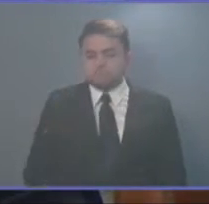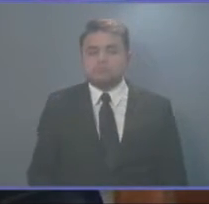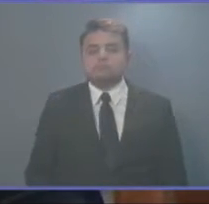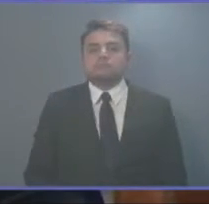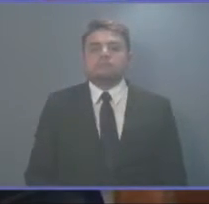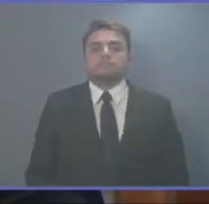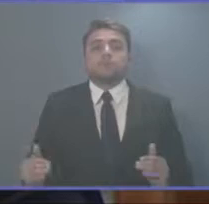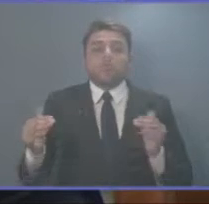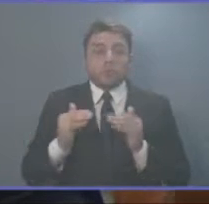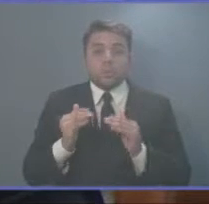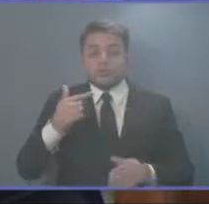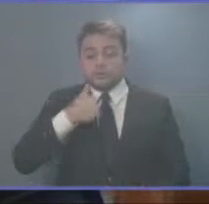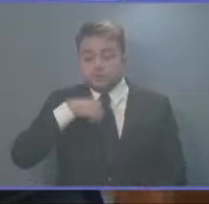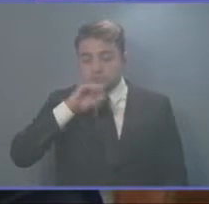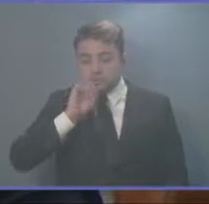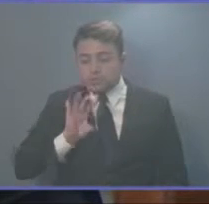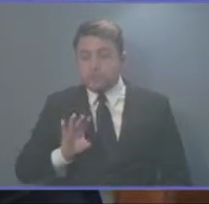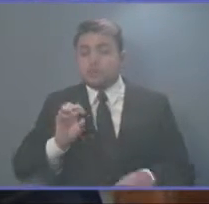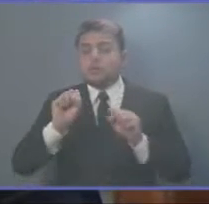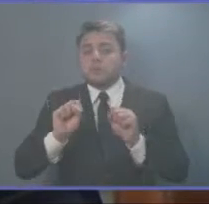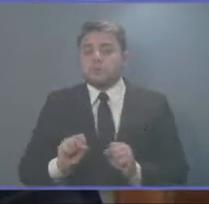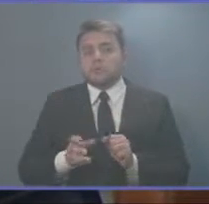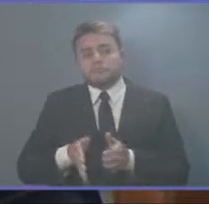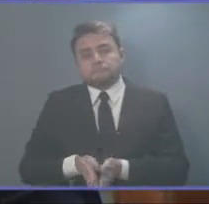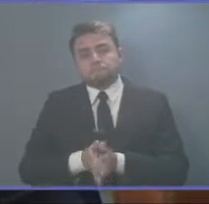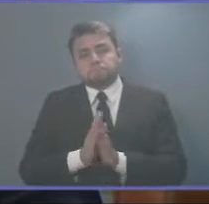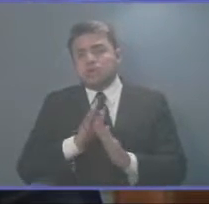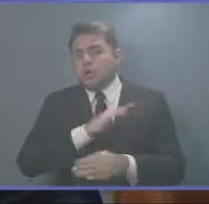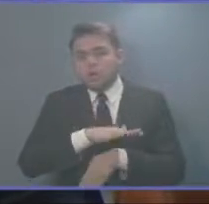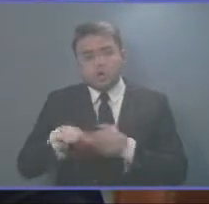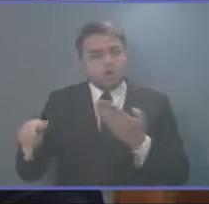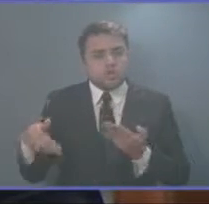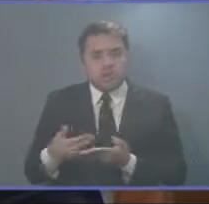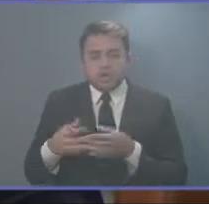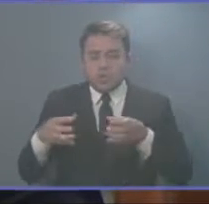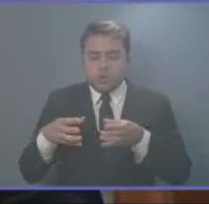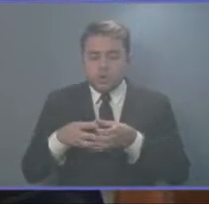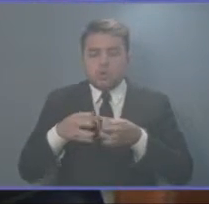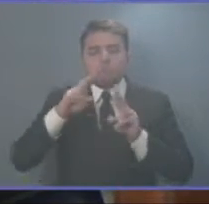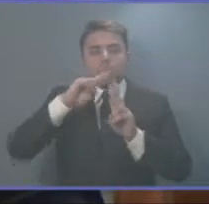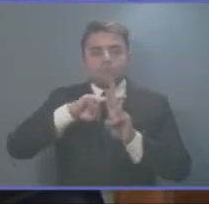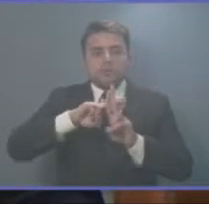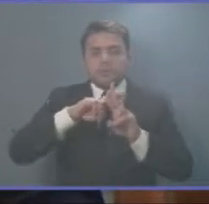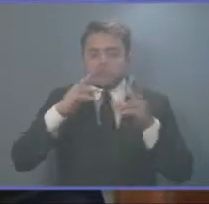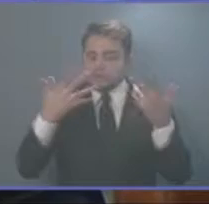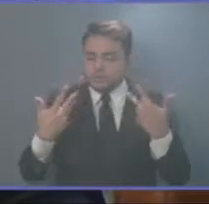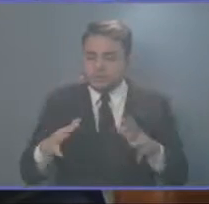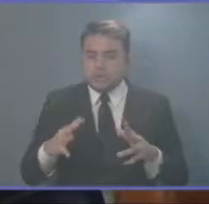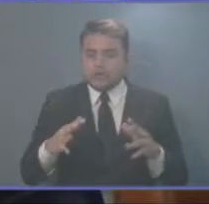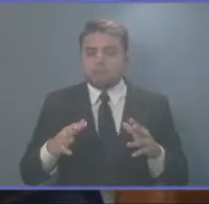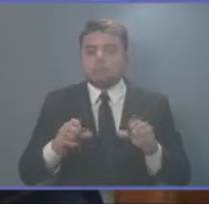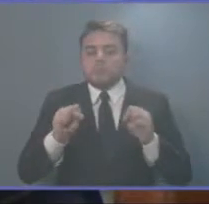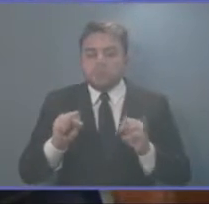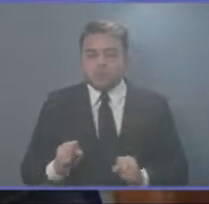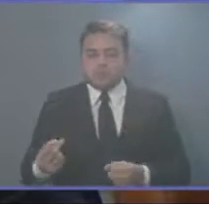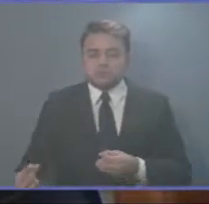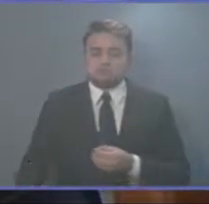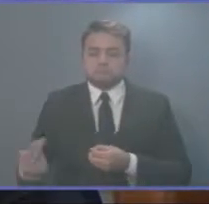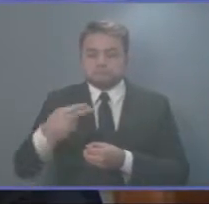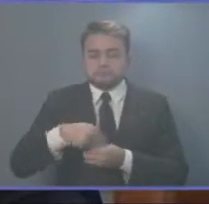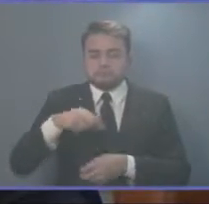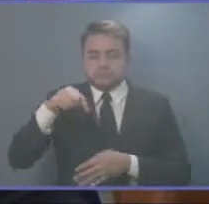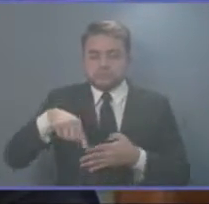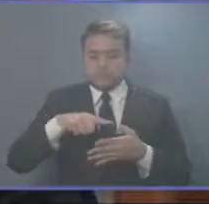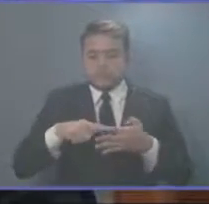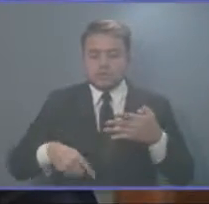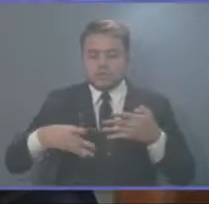dije, solicito que se incorpore a toda la bancada de Arena en este dictamen favorable, en el que el